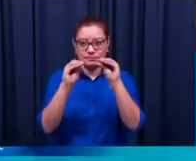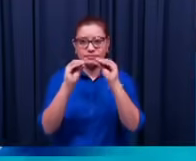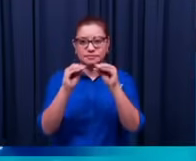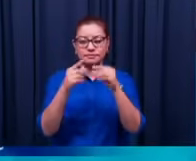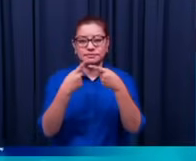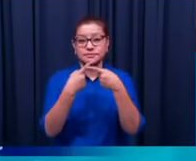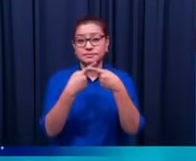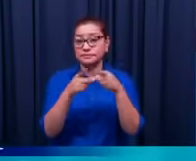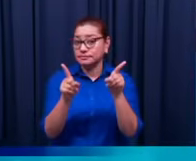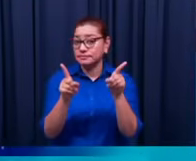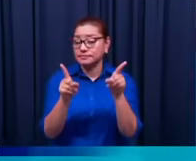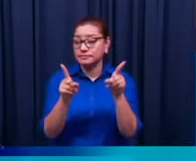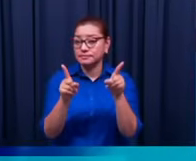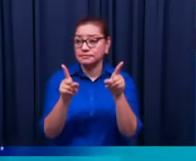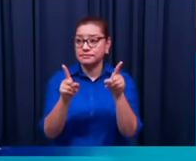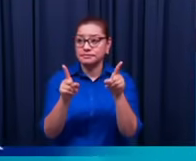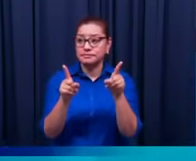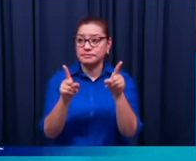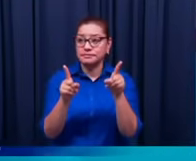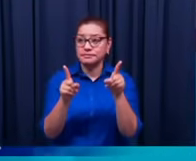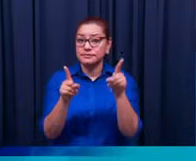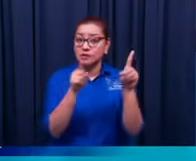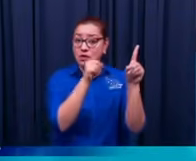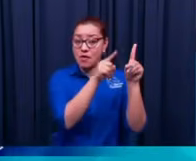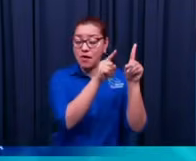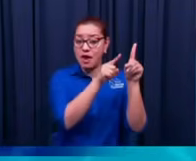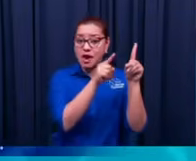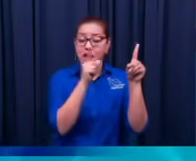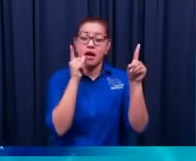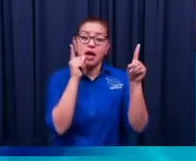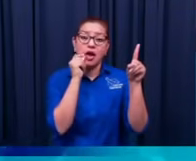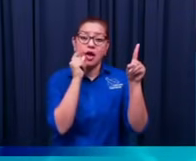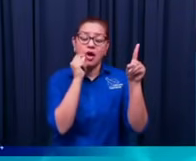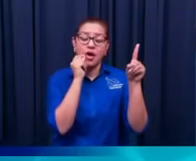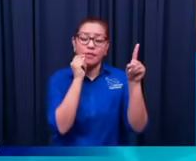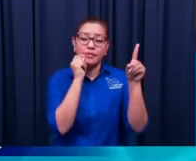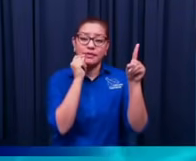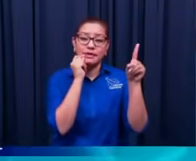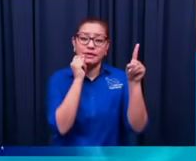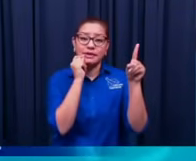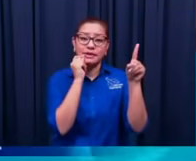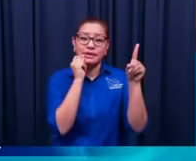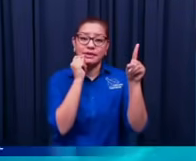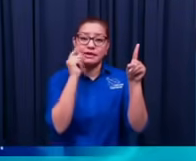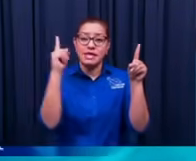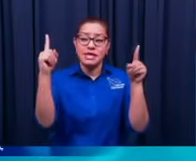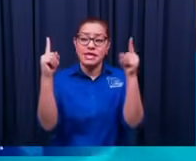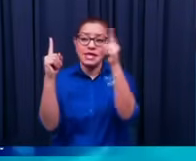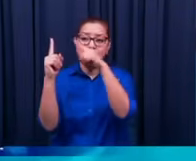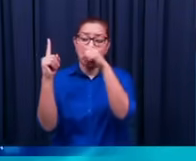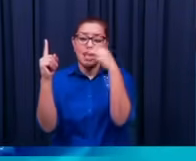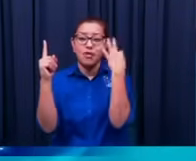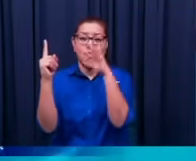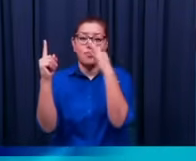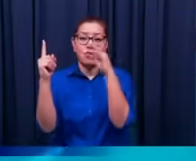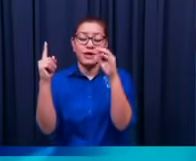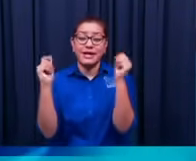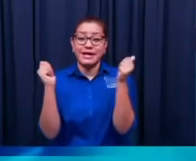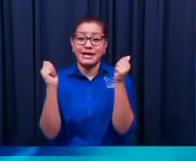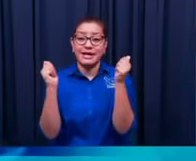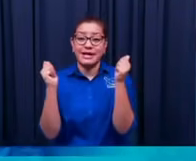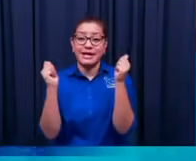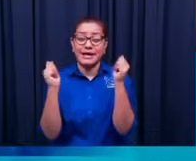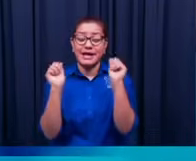Pero el patojo cumplía, la patoja cumple 15 años y le hacen una fiesta. Su